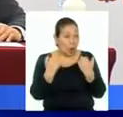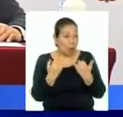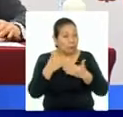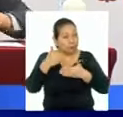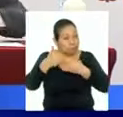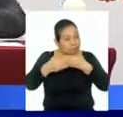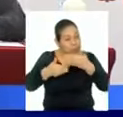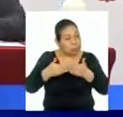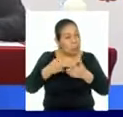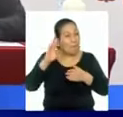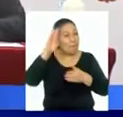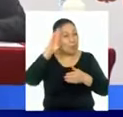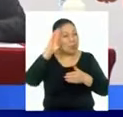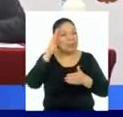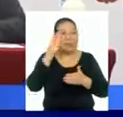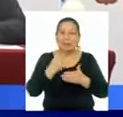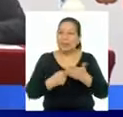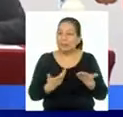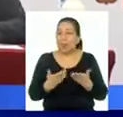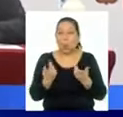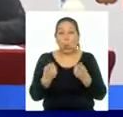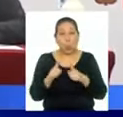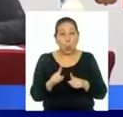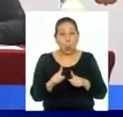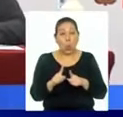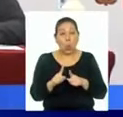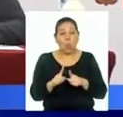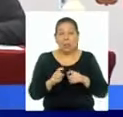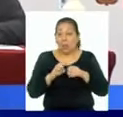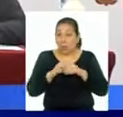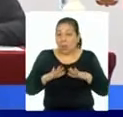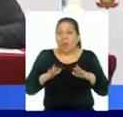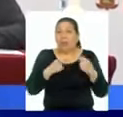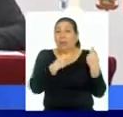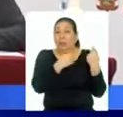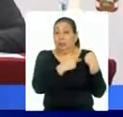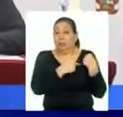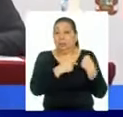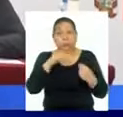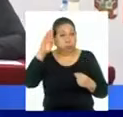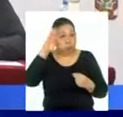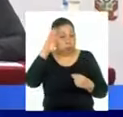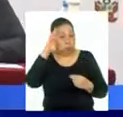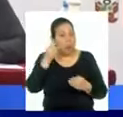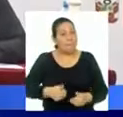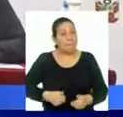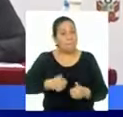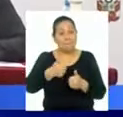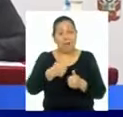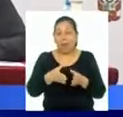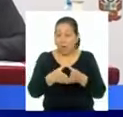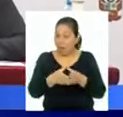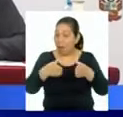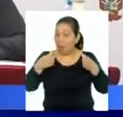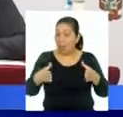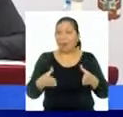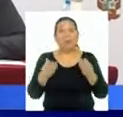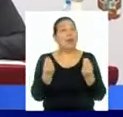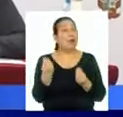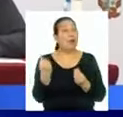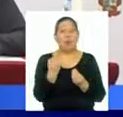un poco lo que es la policía. Desde el punto de vista de la dimensión que ocupa en el sector, la policía es el órgano más grande del sector.